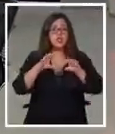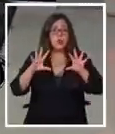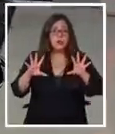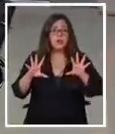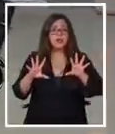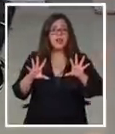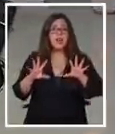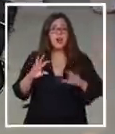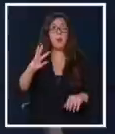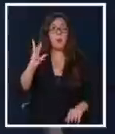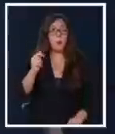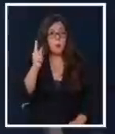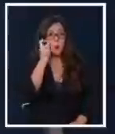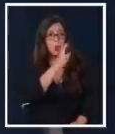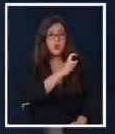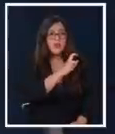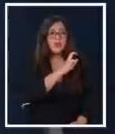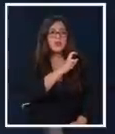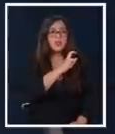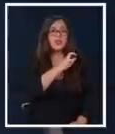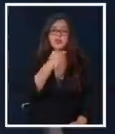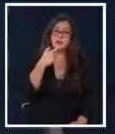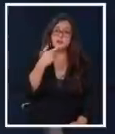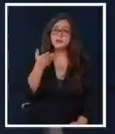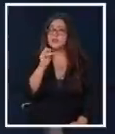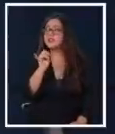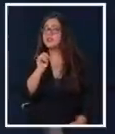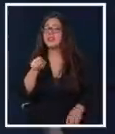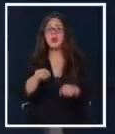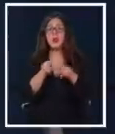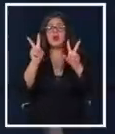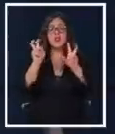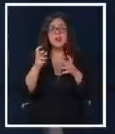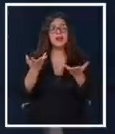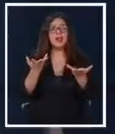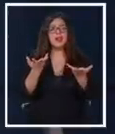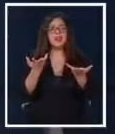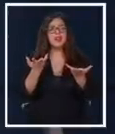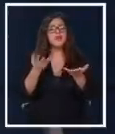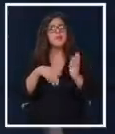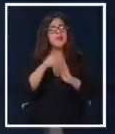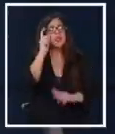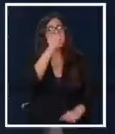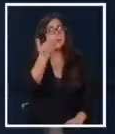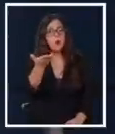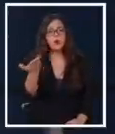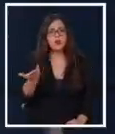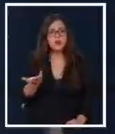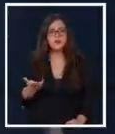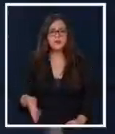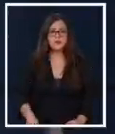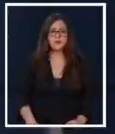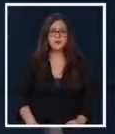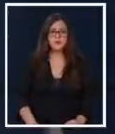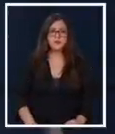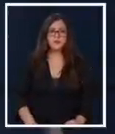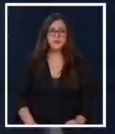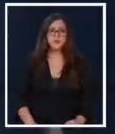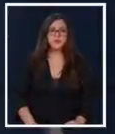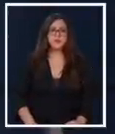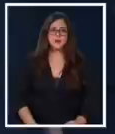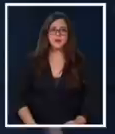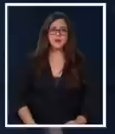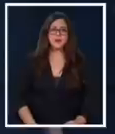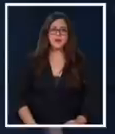difícil porque hay claro la magnitud de la dificultad que ha sido lo más difícil allí en